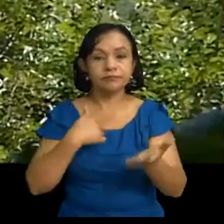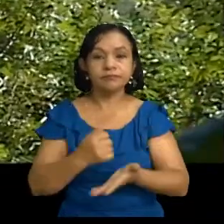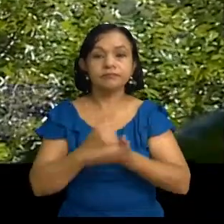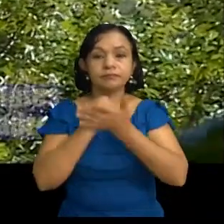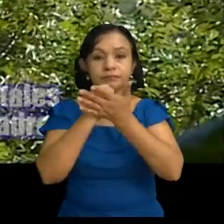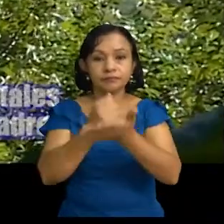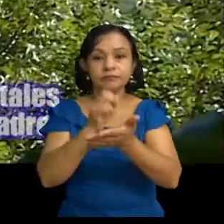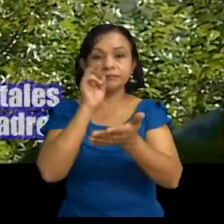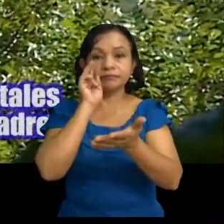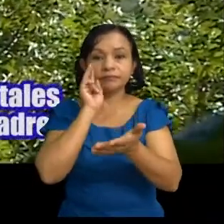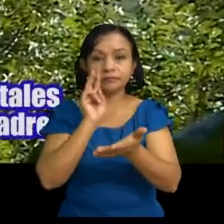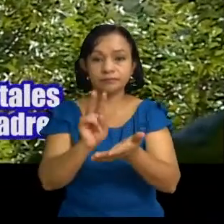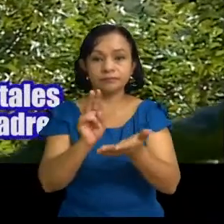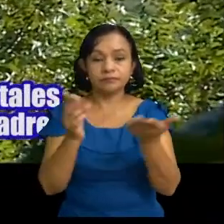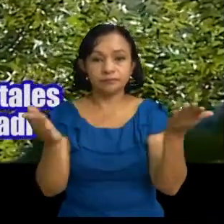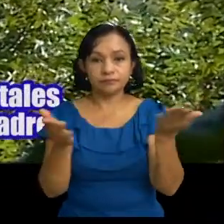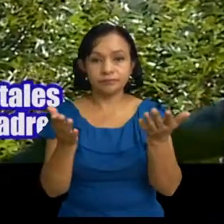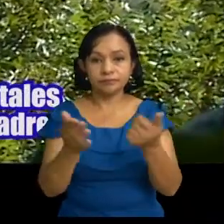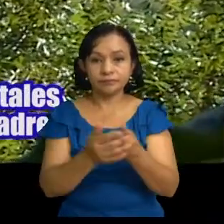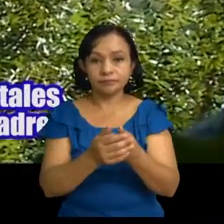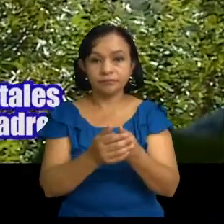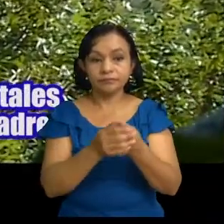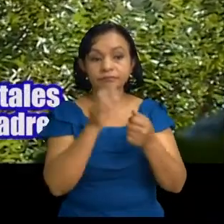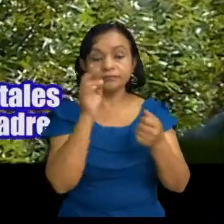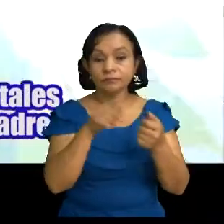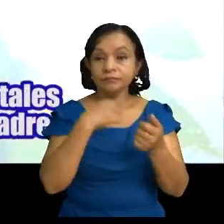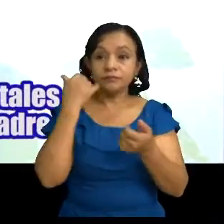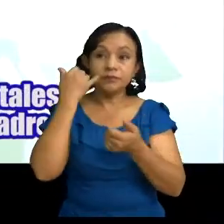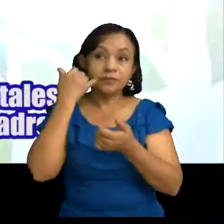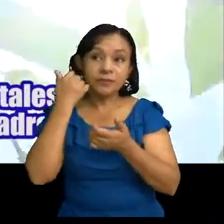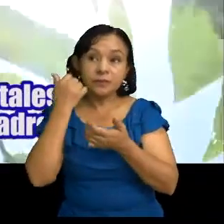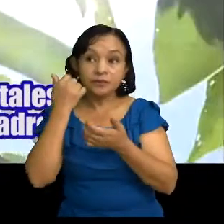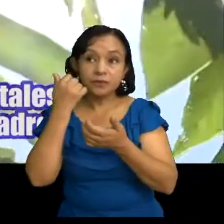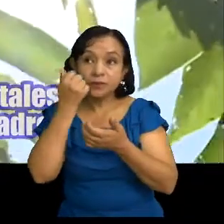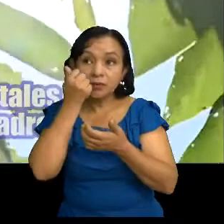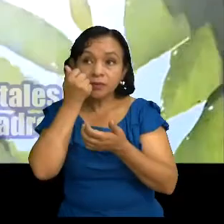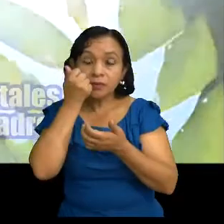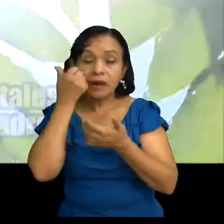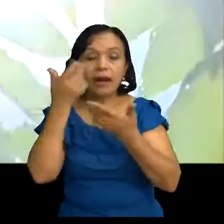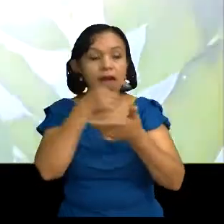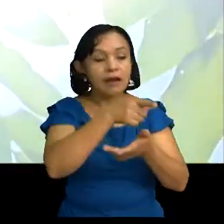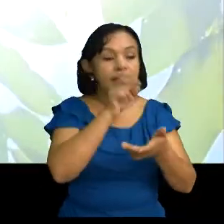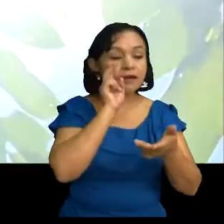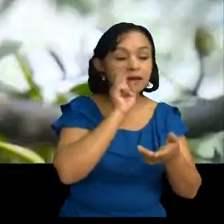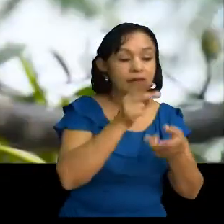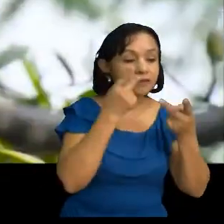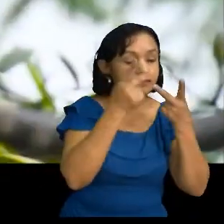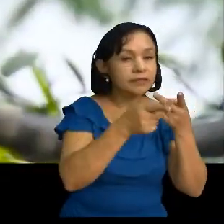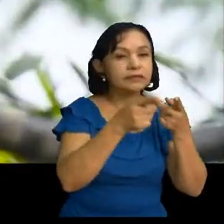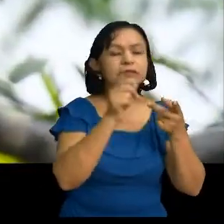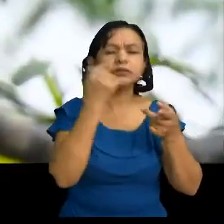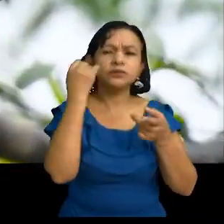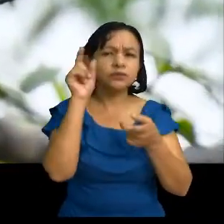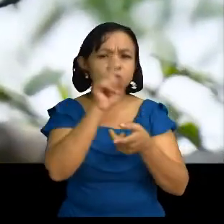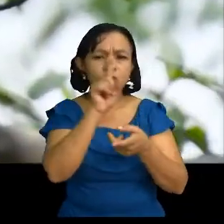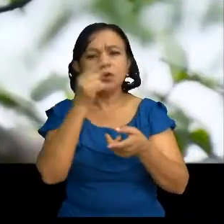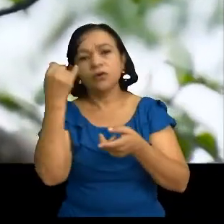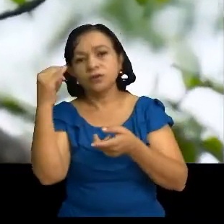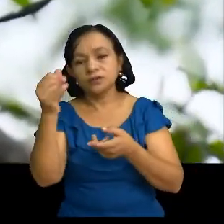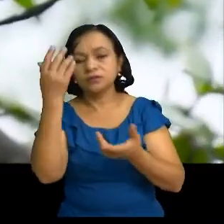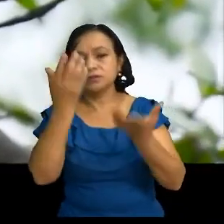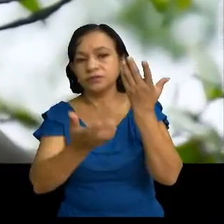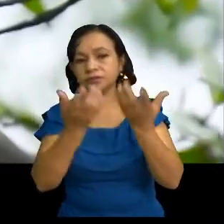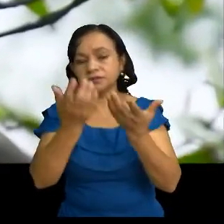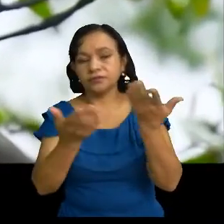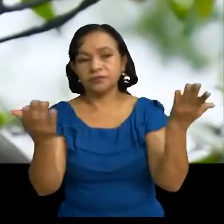verificarse efectivamente en el punto que te sale en el reporte existe un incendio o no claro que sí y confirman